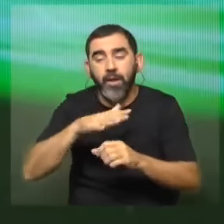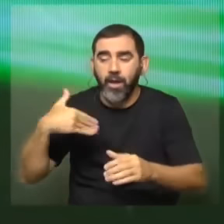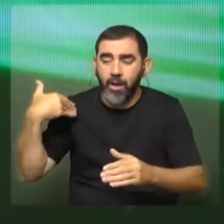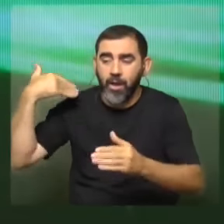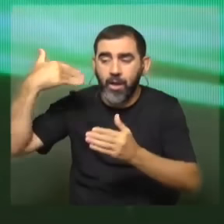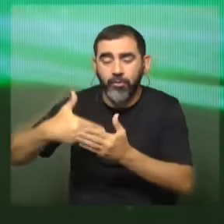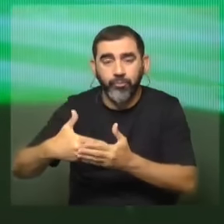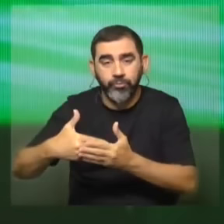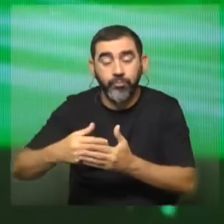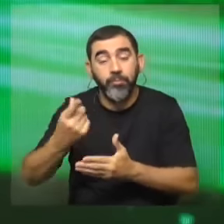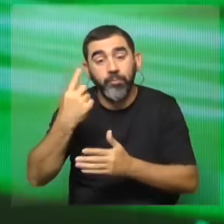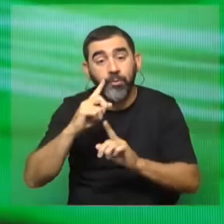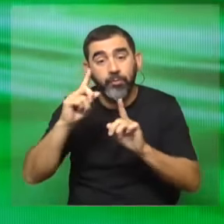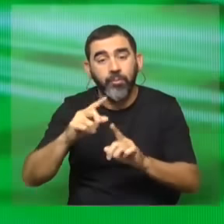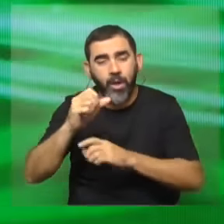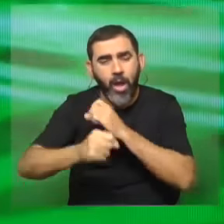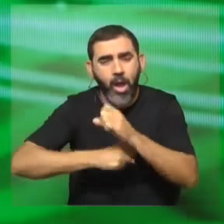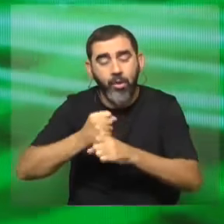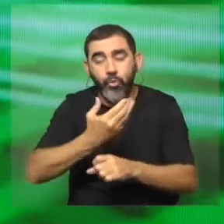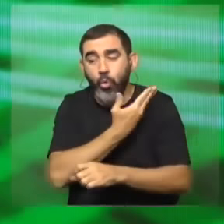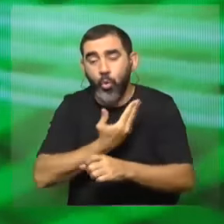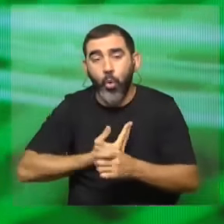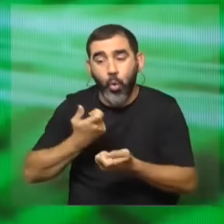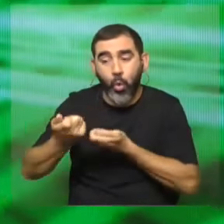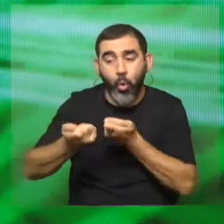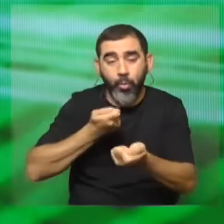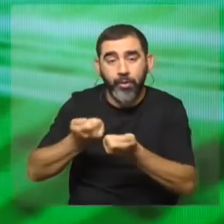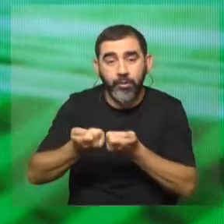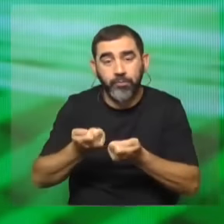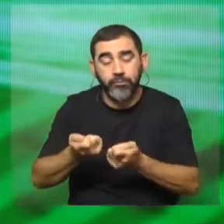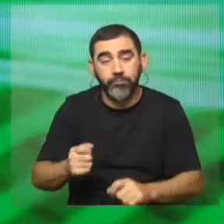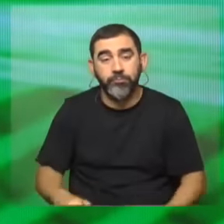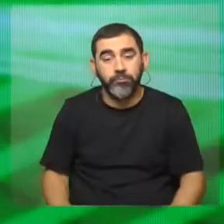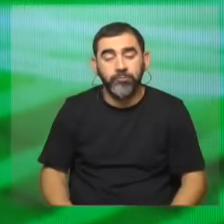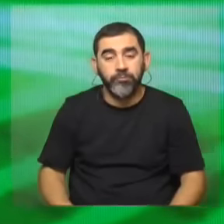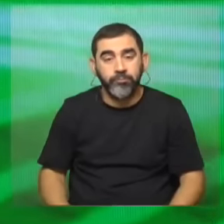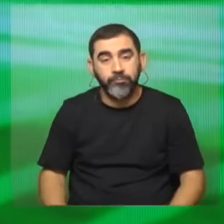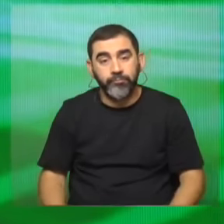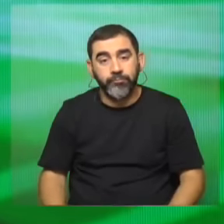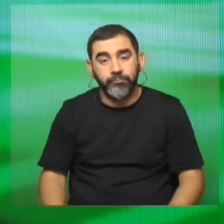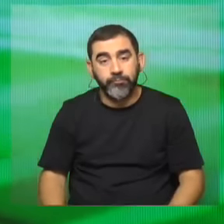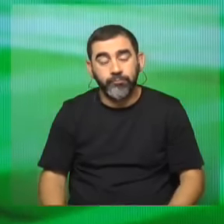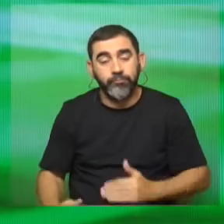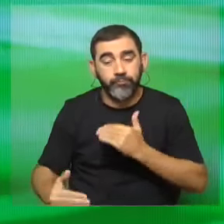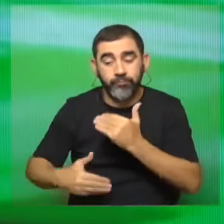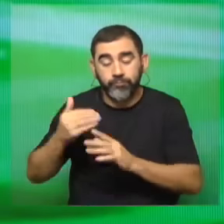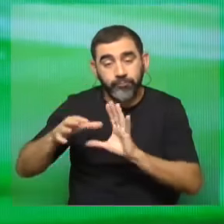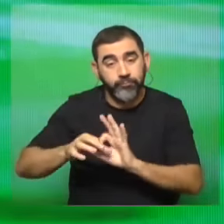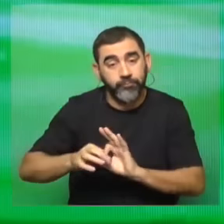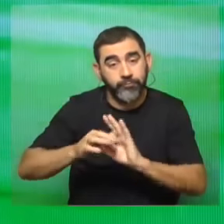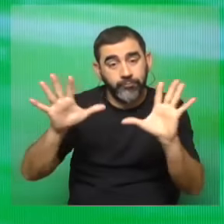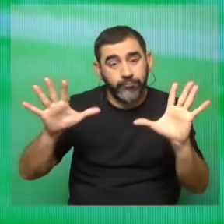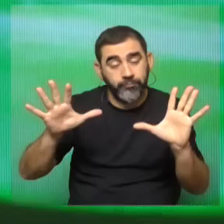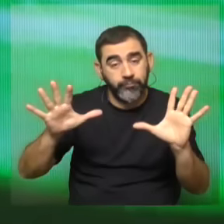antiguos del país Pero además con muchos años en el gobierno y y realmente desde la el proceso independ